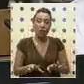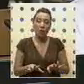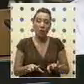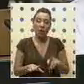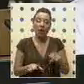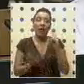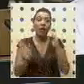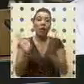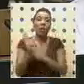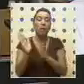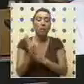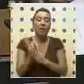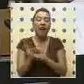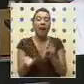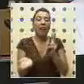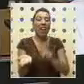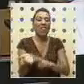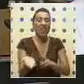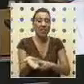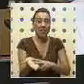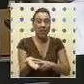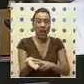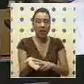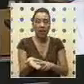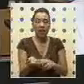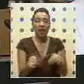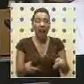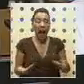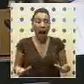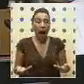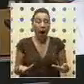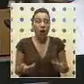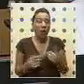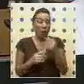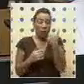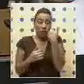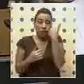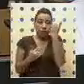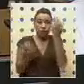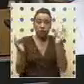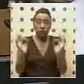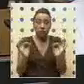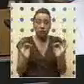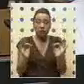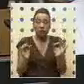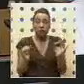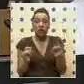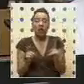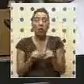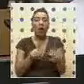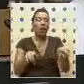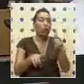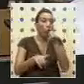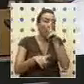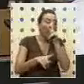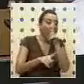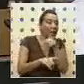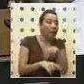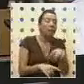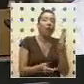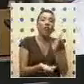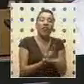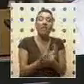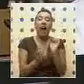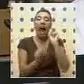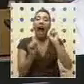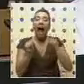solo en constatación una verdad que hoy día es inescrupulosa, una verdad que hoy día se silencia, pero que tenemos